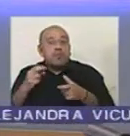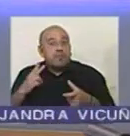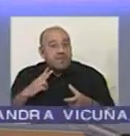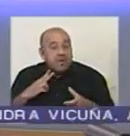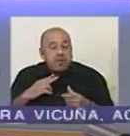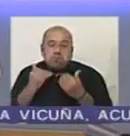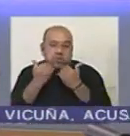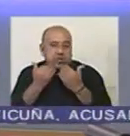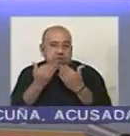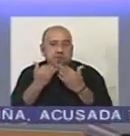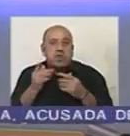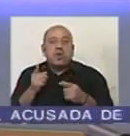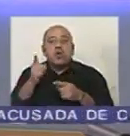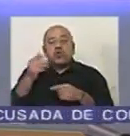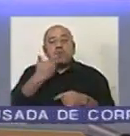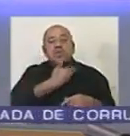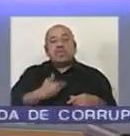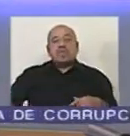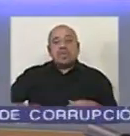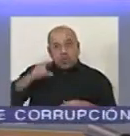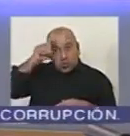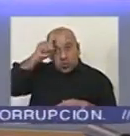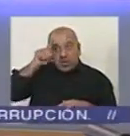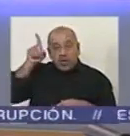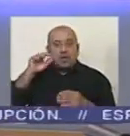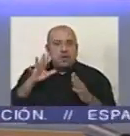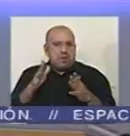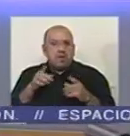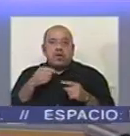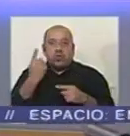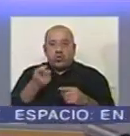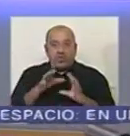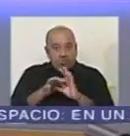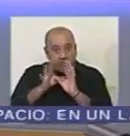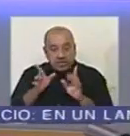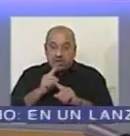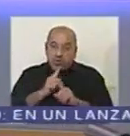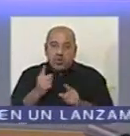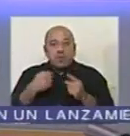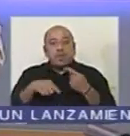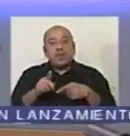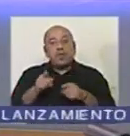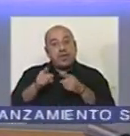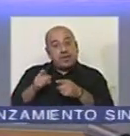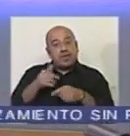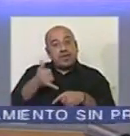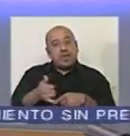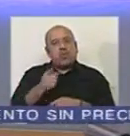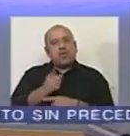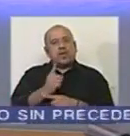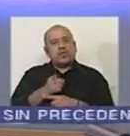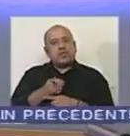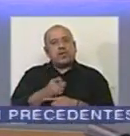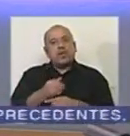solicitó MBS con el presidente turco, alguien que está lejos de ser otro demócrata en la región, pero ciertamente tenía obligación de